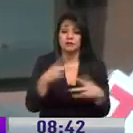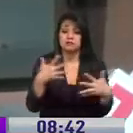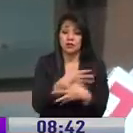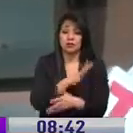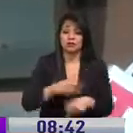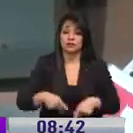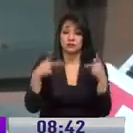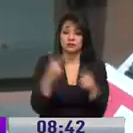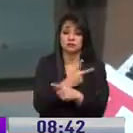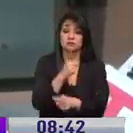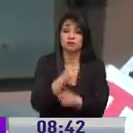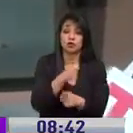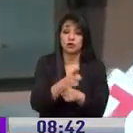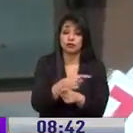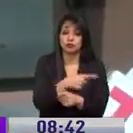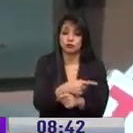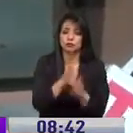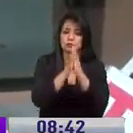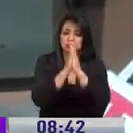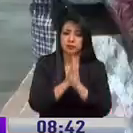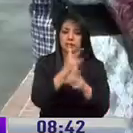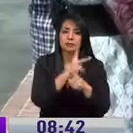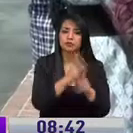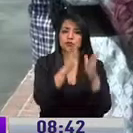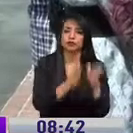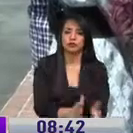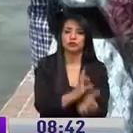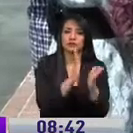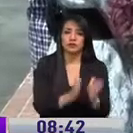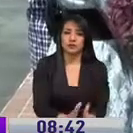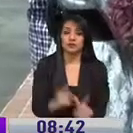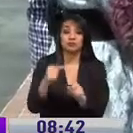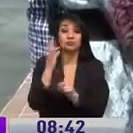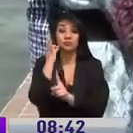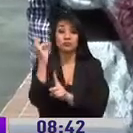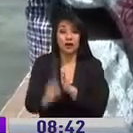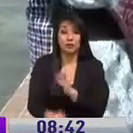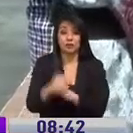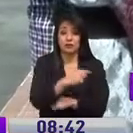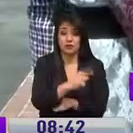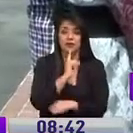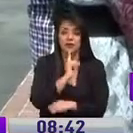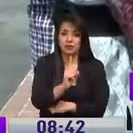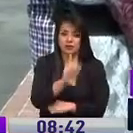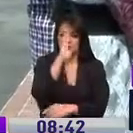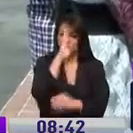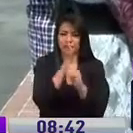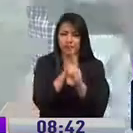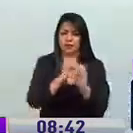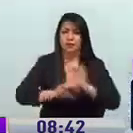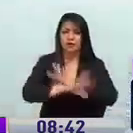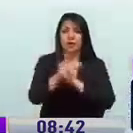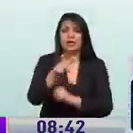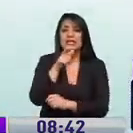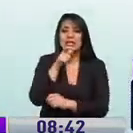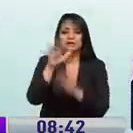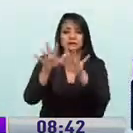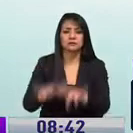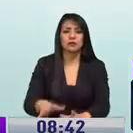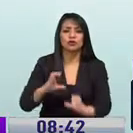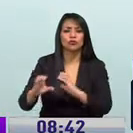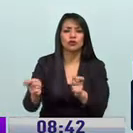la incorporación del economista al programa de víctimas y testigos. Lorena Grillo, quien es abogada de Yanes, manifestó que buscan esclarecer quiénes manejaban la Secretaría